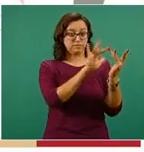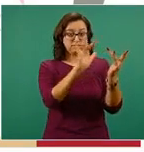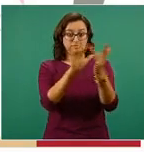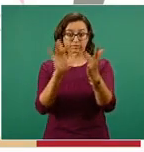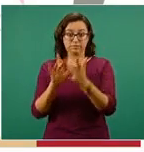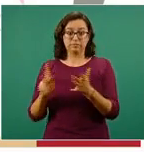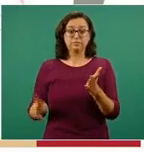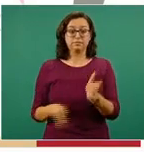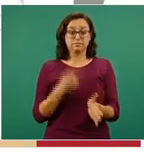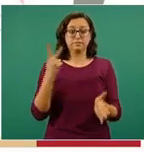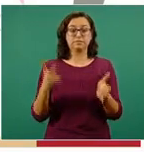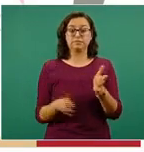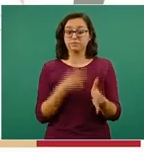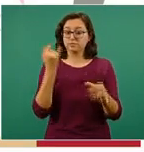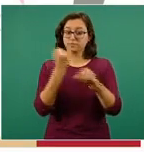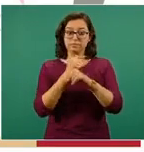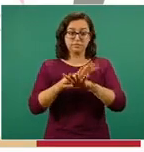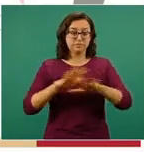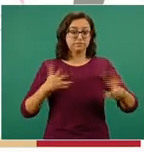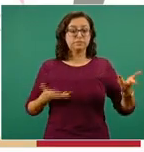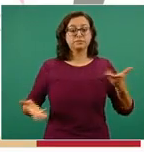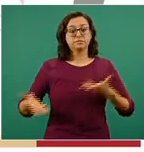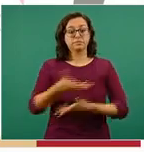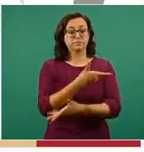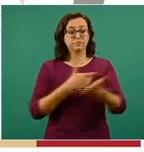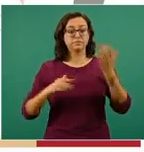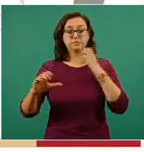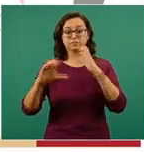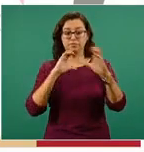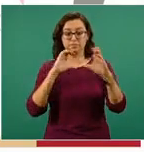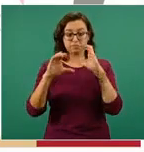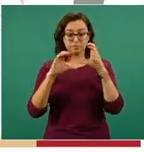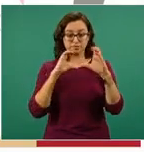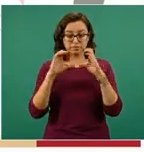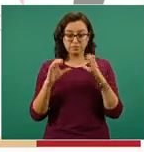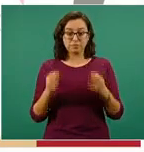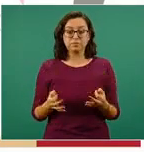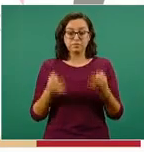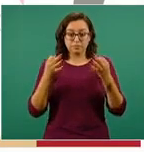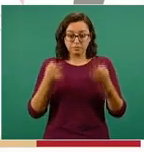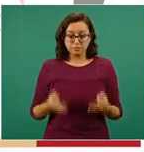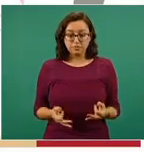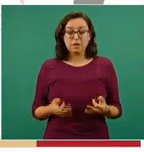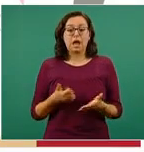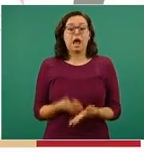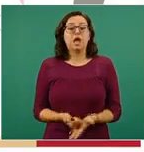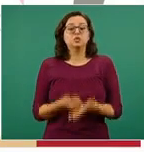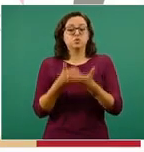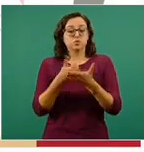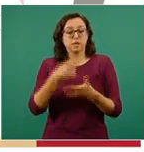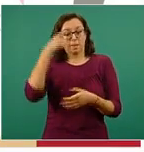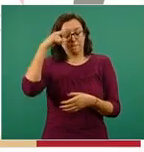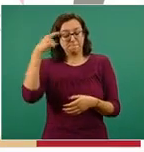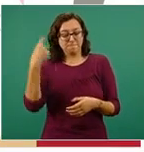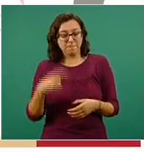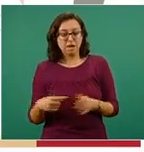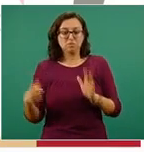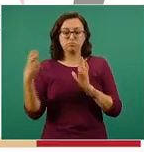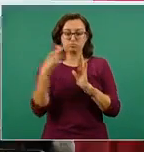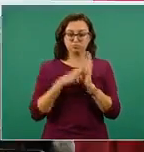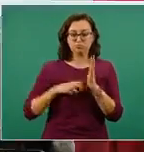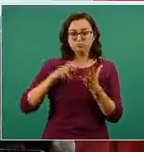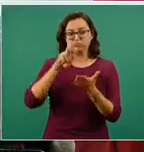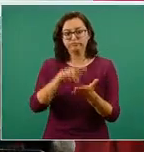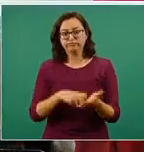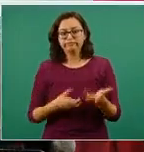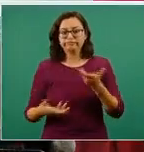mantenernos todos los chiapanecos en una comunicación justamente aleatoria que nos ayude a poder retroalimentarnos y a